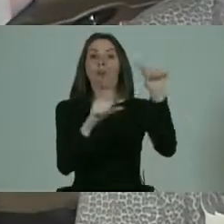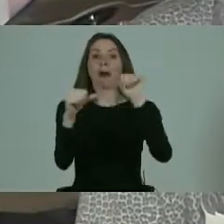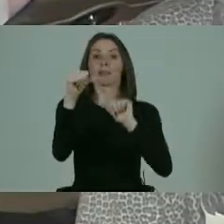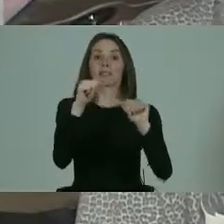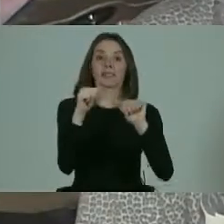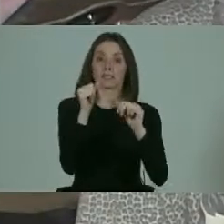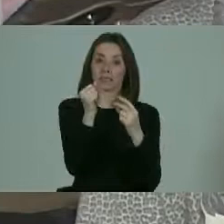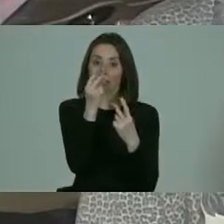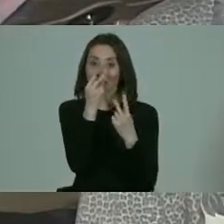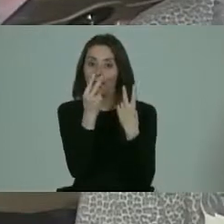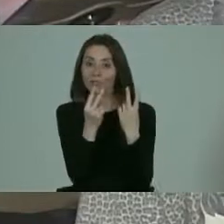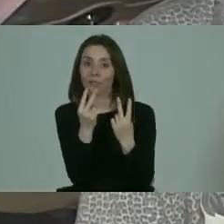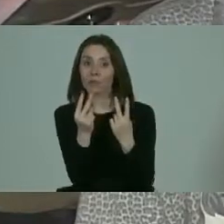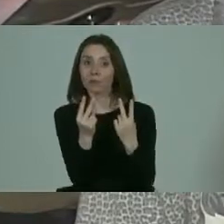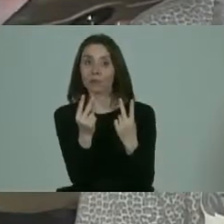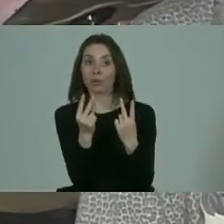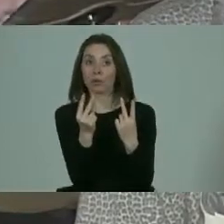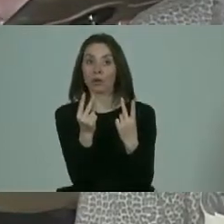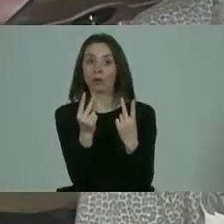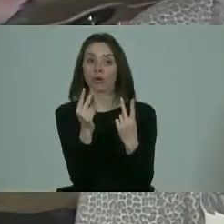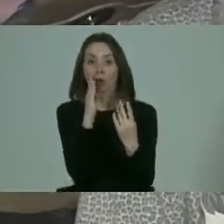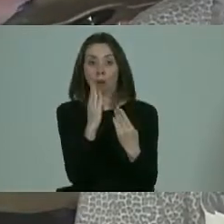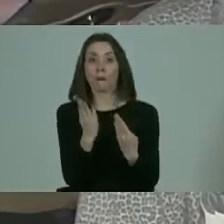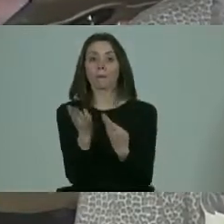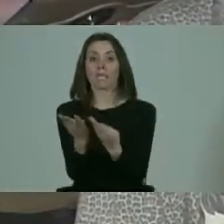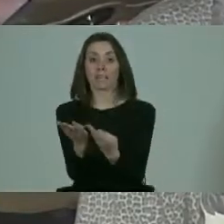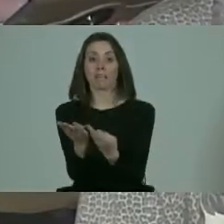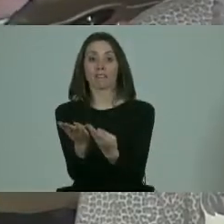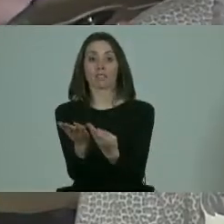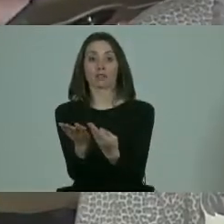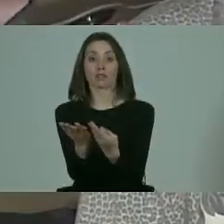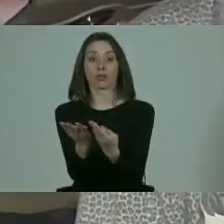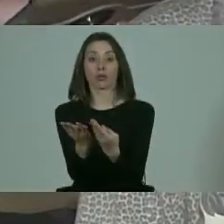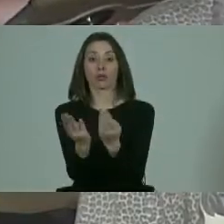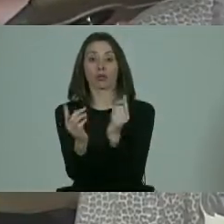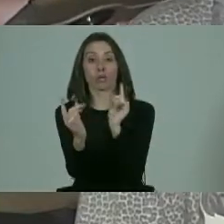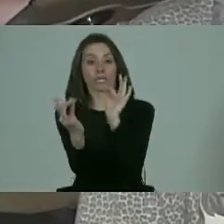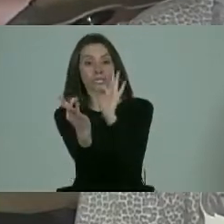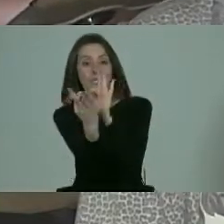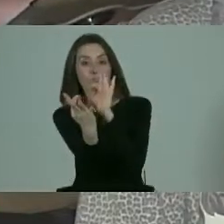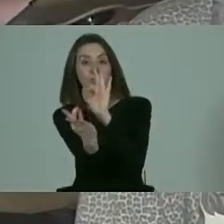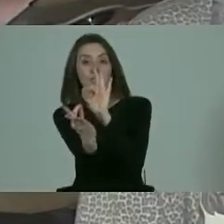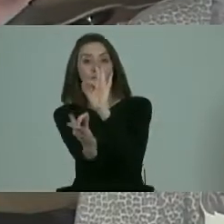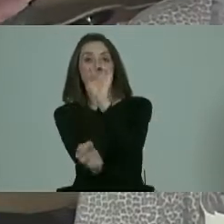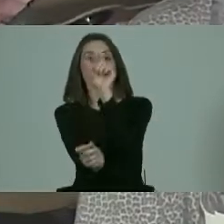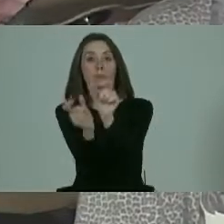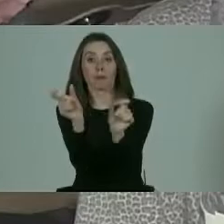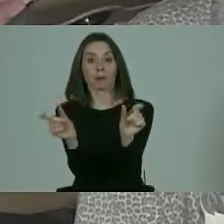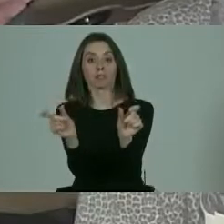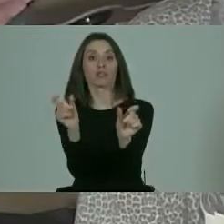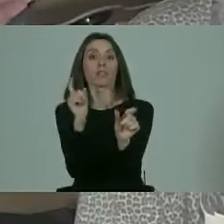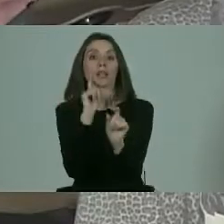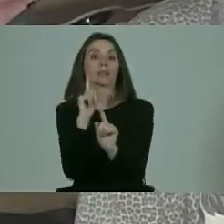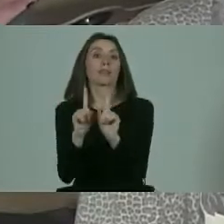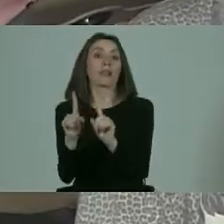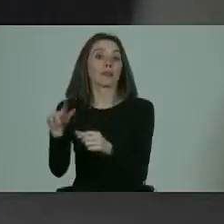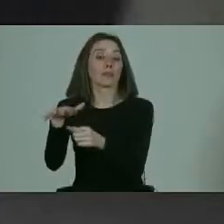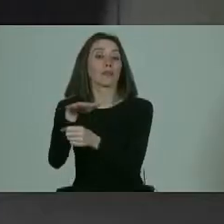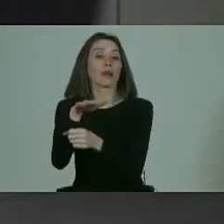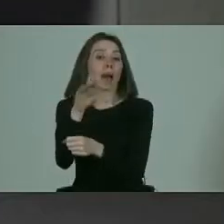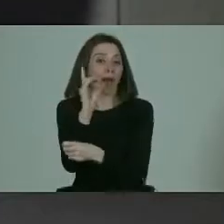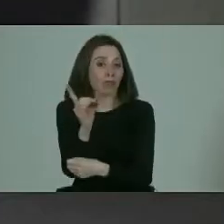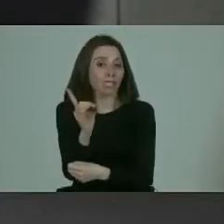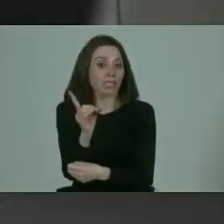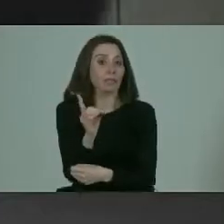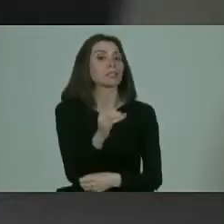ver una un beneficio directo y bien específico en personas con cierta discapacidad desde